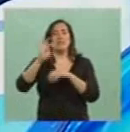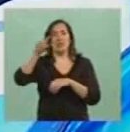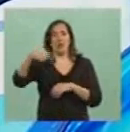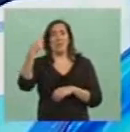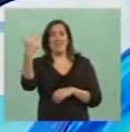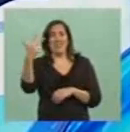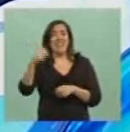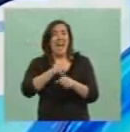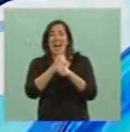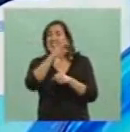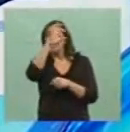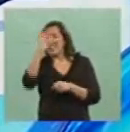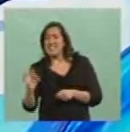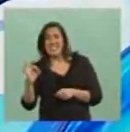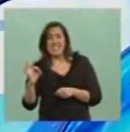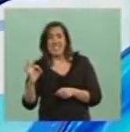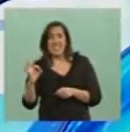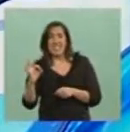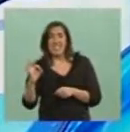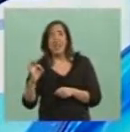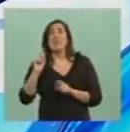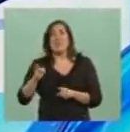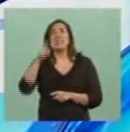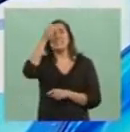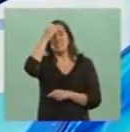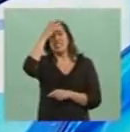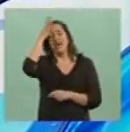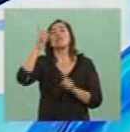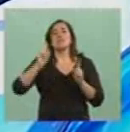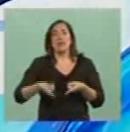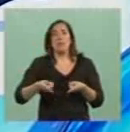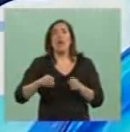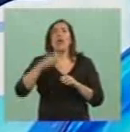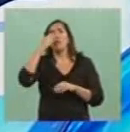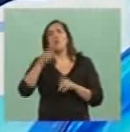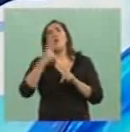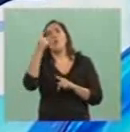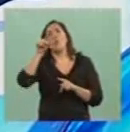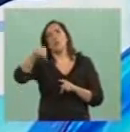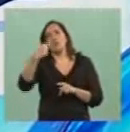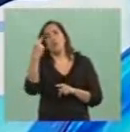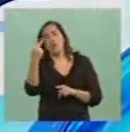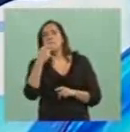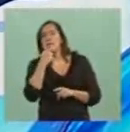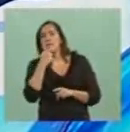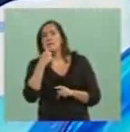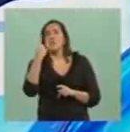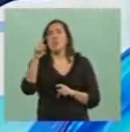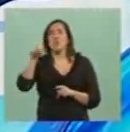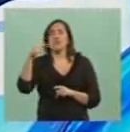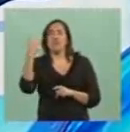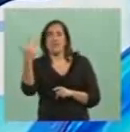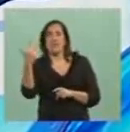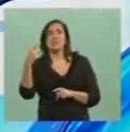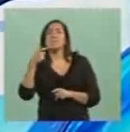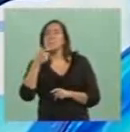y hasta el 0 siguen hasta el Chaco inclusive. Después empiezan 1,2 Mendoza, 1,3 Río Negro.